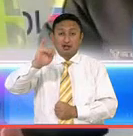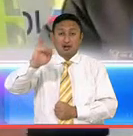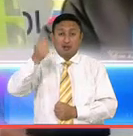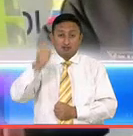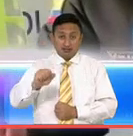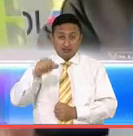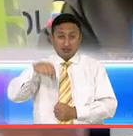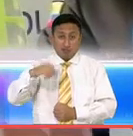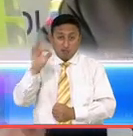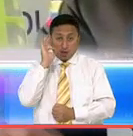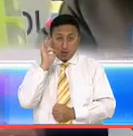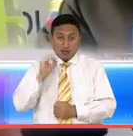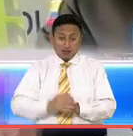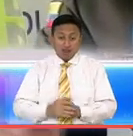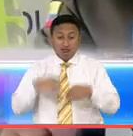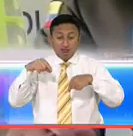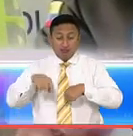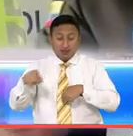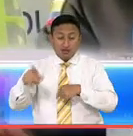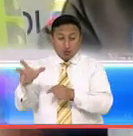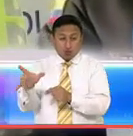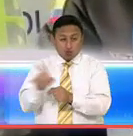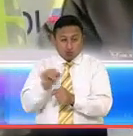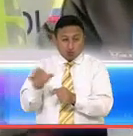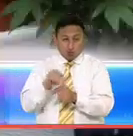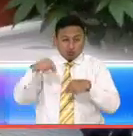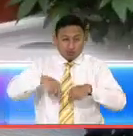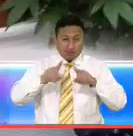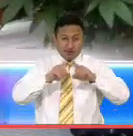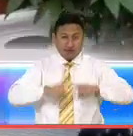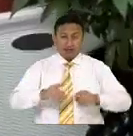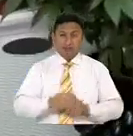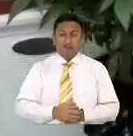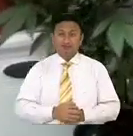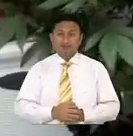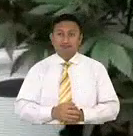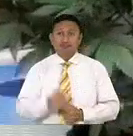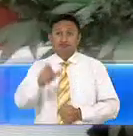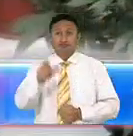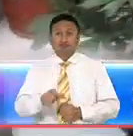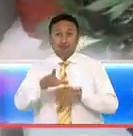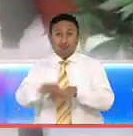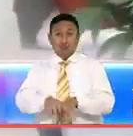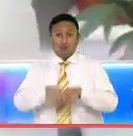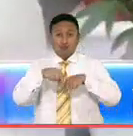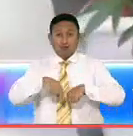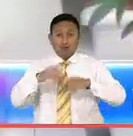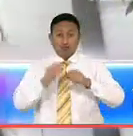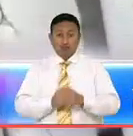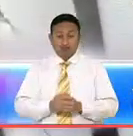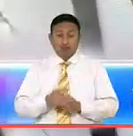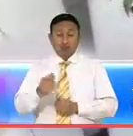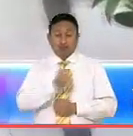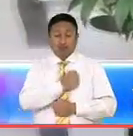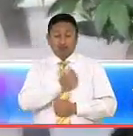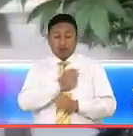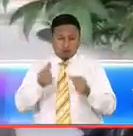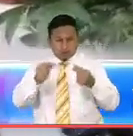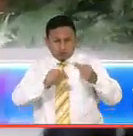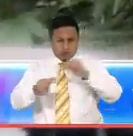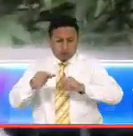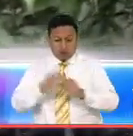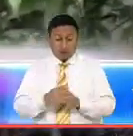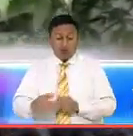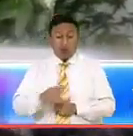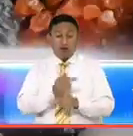extraer diferentes derivados de marihuana los narco agricultores que adecuaron un laboratorio casero supuestamente ofertaban el